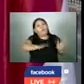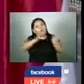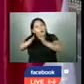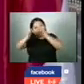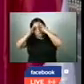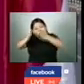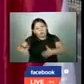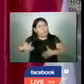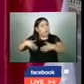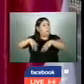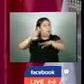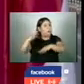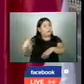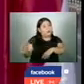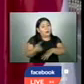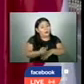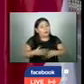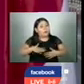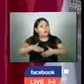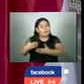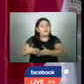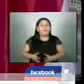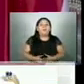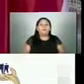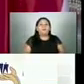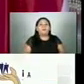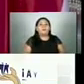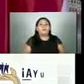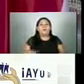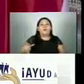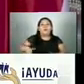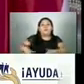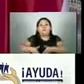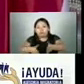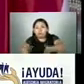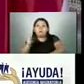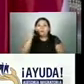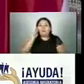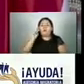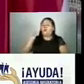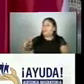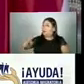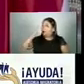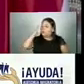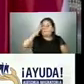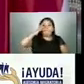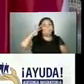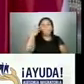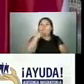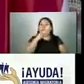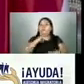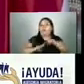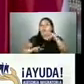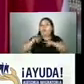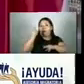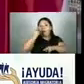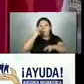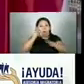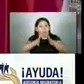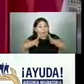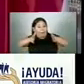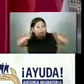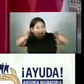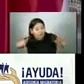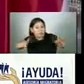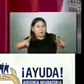indirecta a más de medio millón de personas. El bypass ya lo vimos, hermoso como está quedando. Se amplió la carretera de